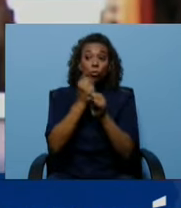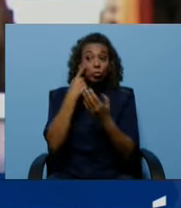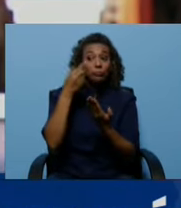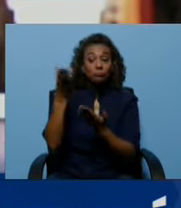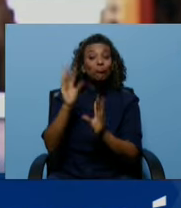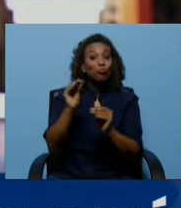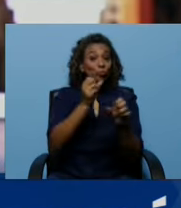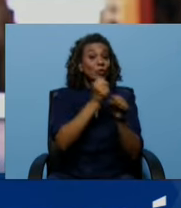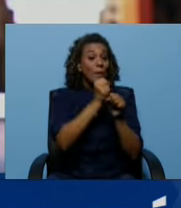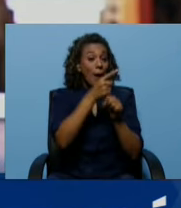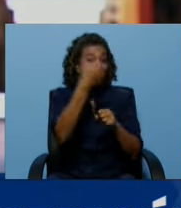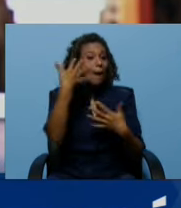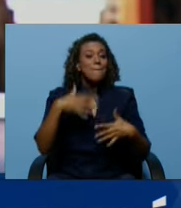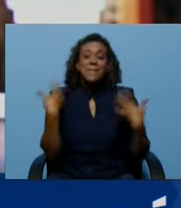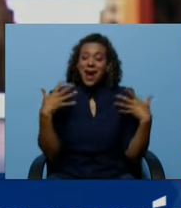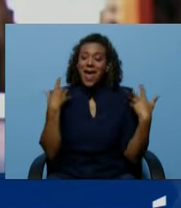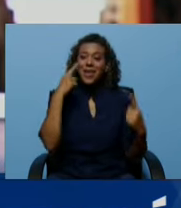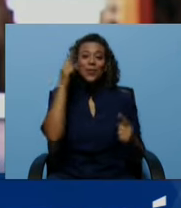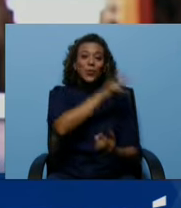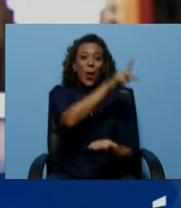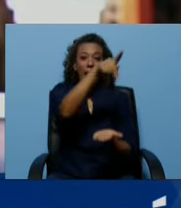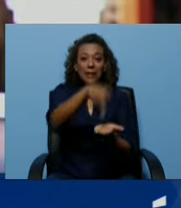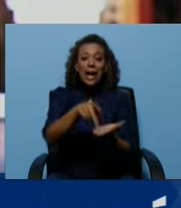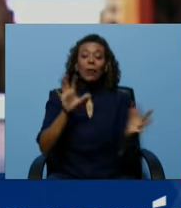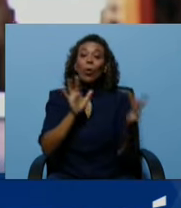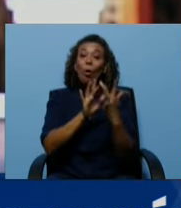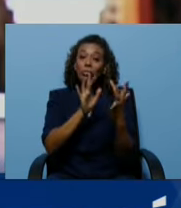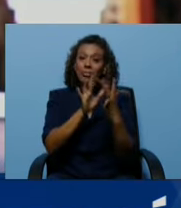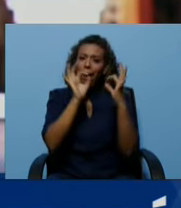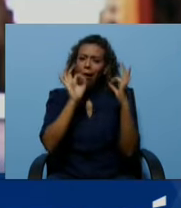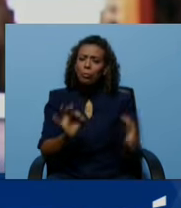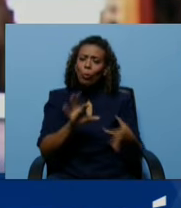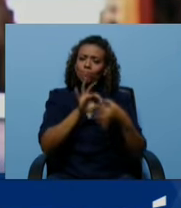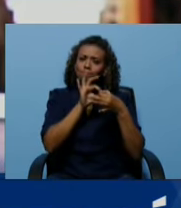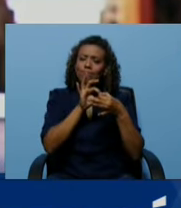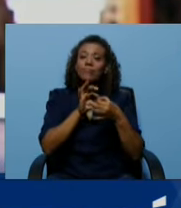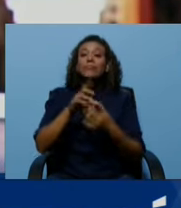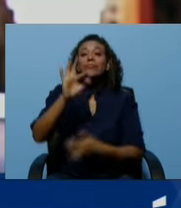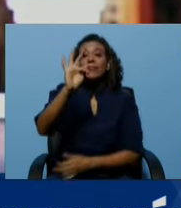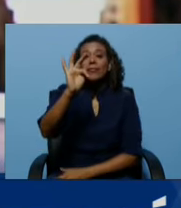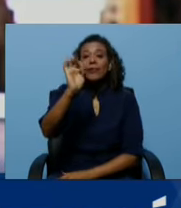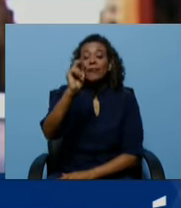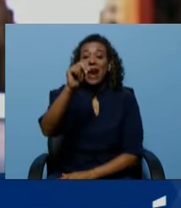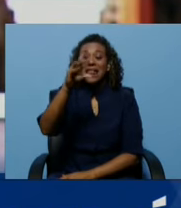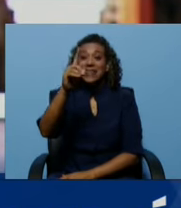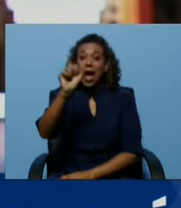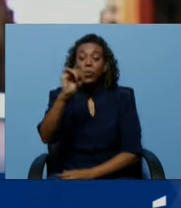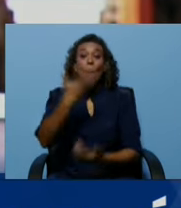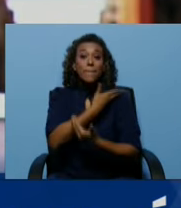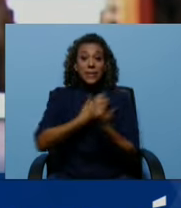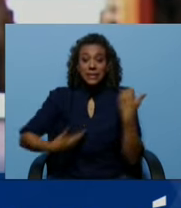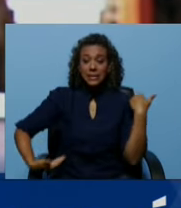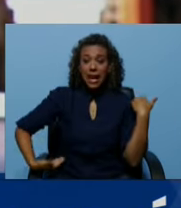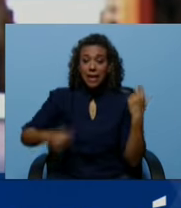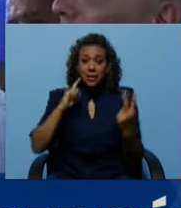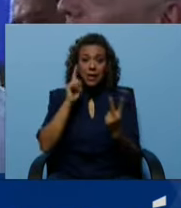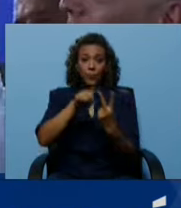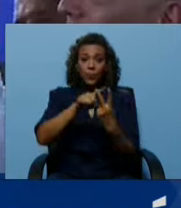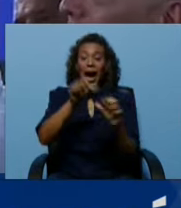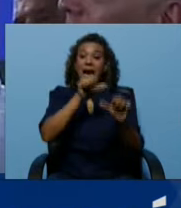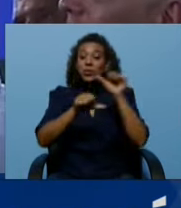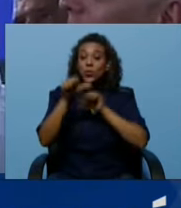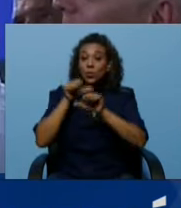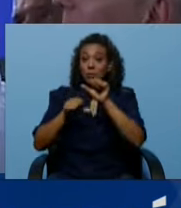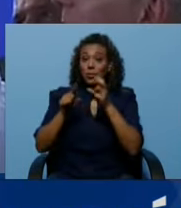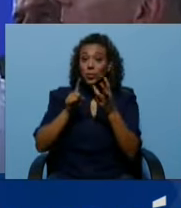Bellutini. Me alegra mucho que estemos articulados. A Fernando Villamizar Esparza, presidente de la